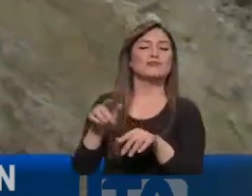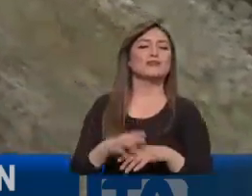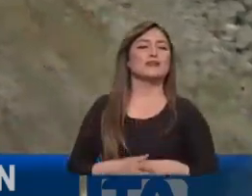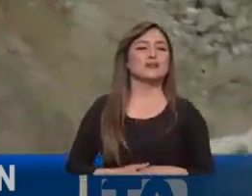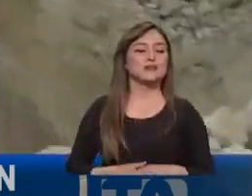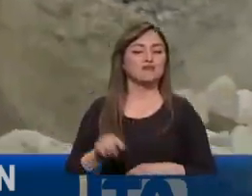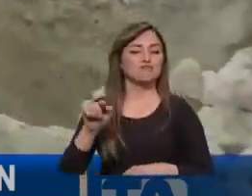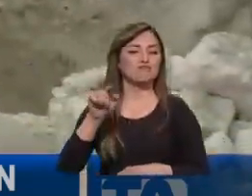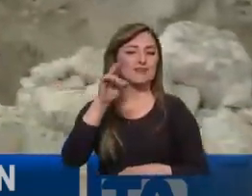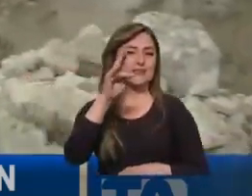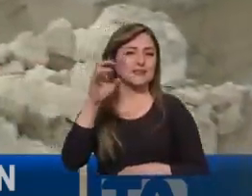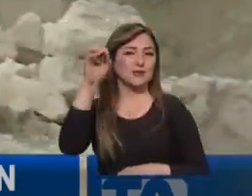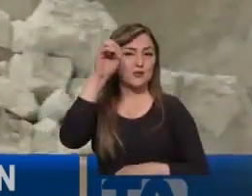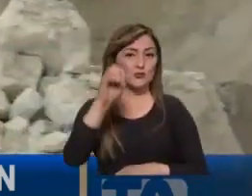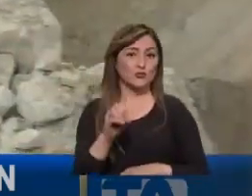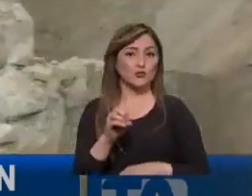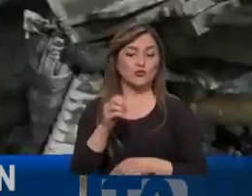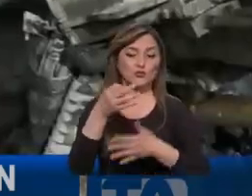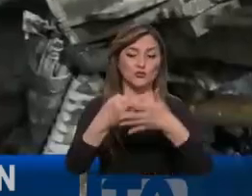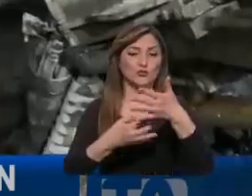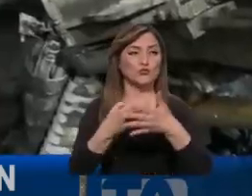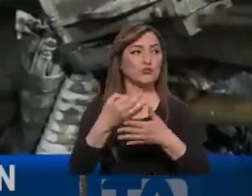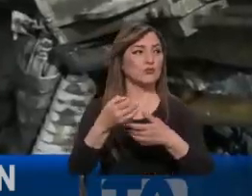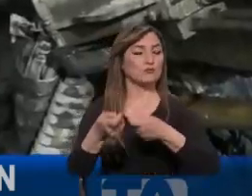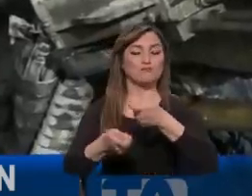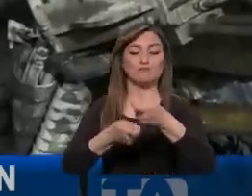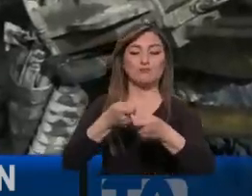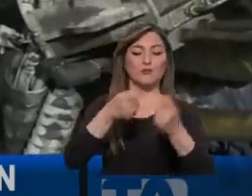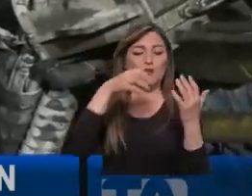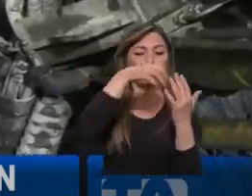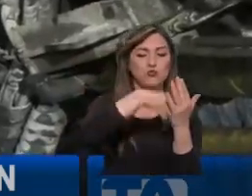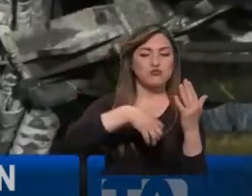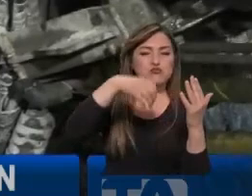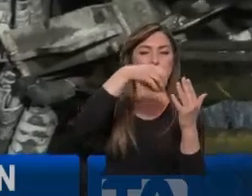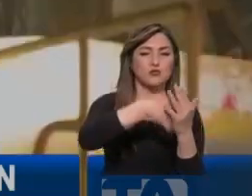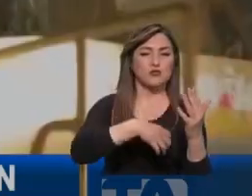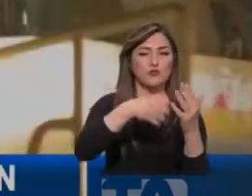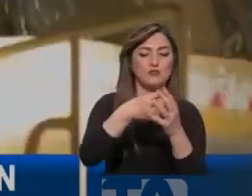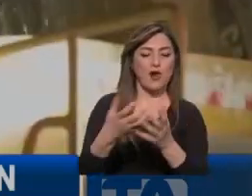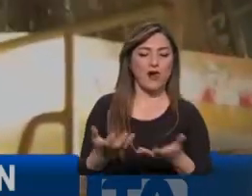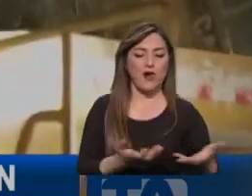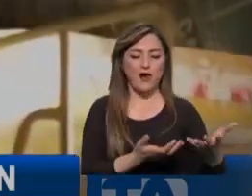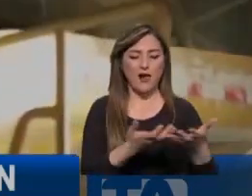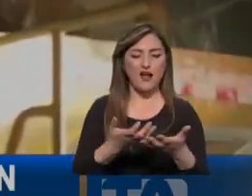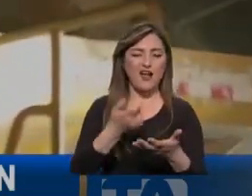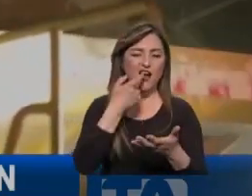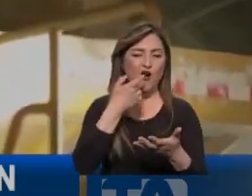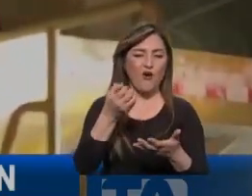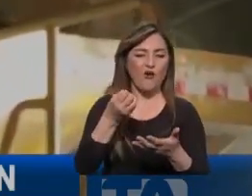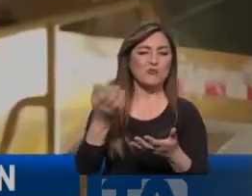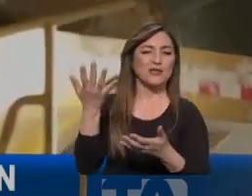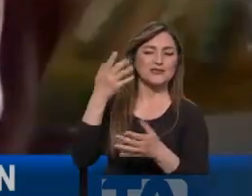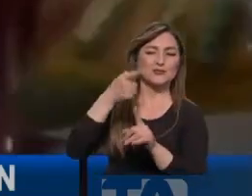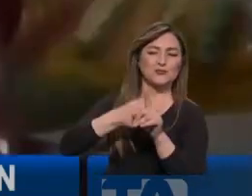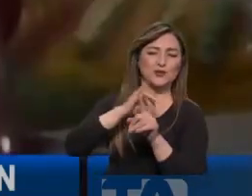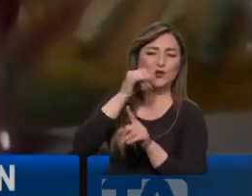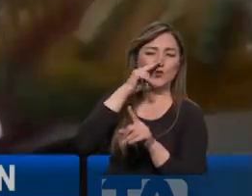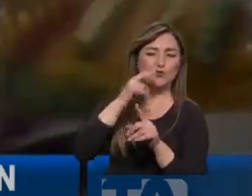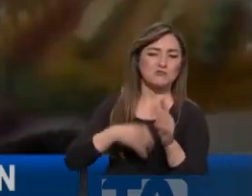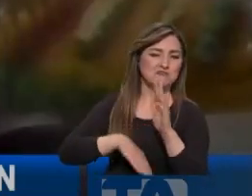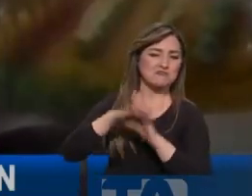casi el 70% del total de la explotación minera en el país, que alcanzó un récord en junio pasado.